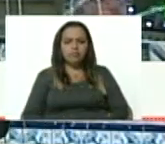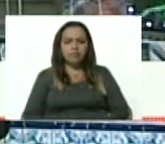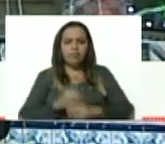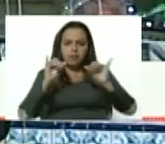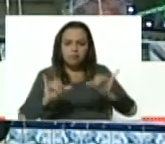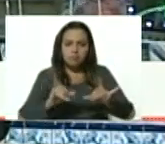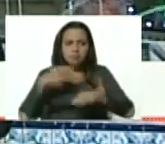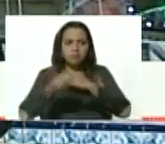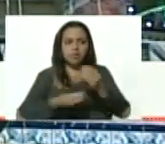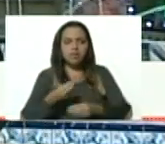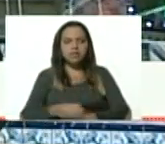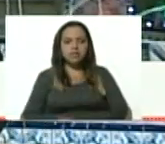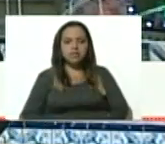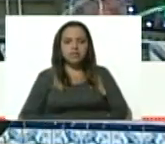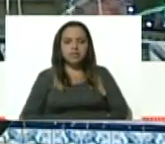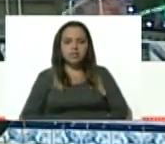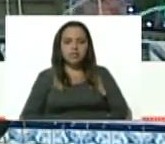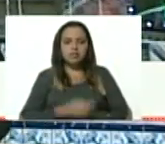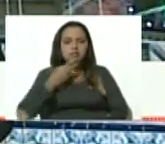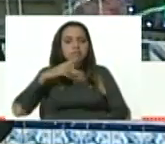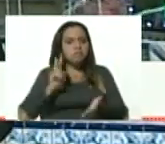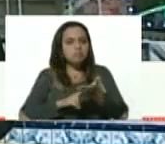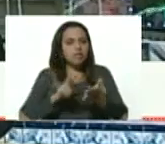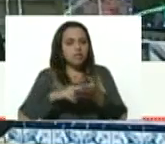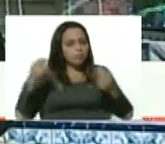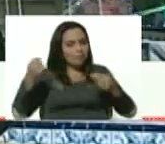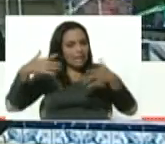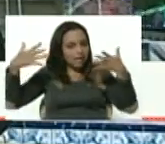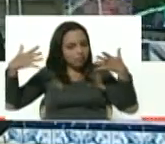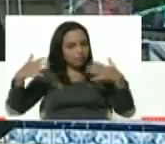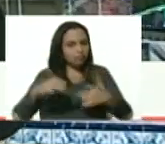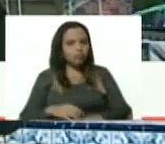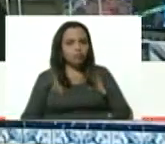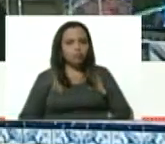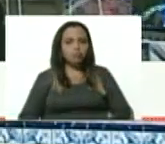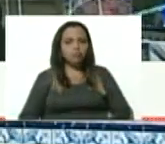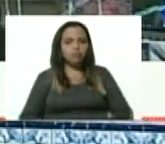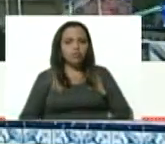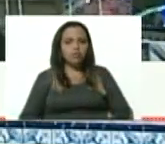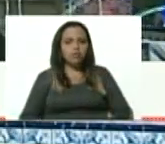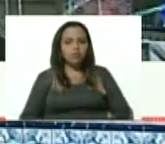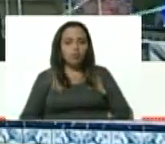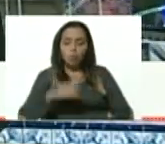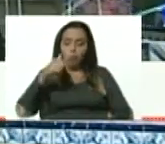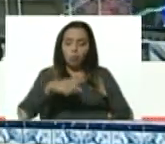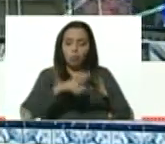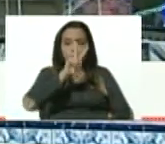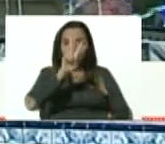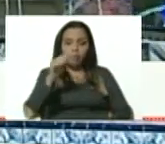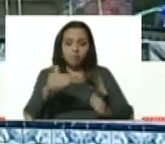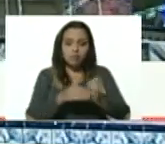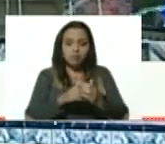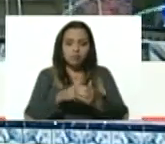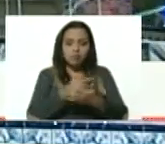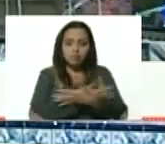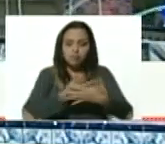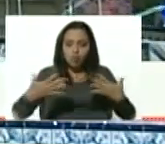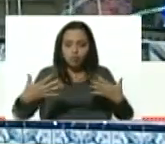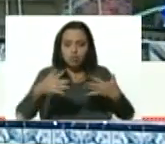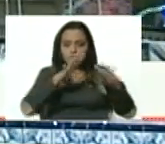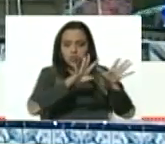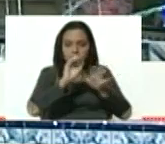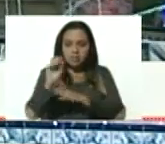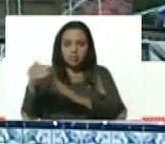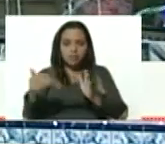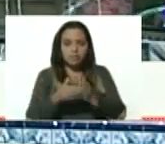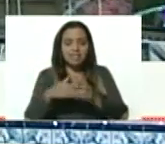hecho es un verdadero milagro. Ya llegar hoy a 2.900.000 y estar listo